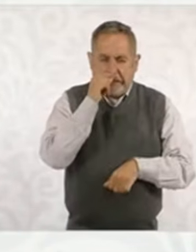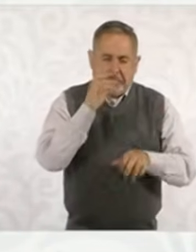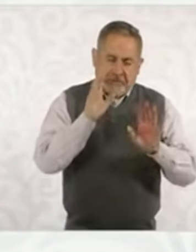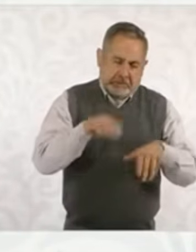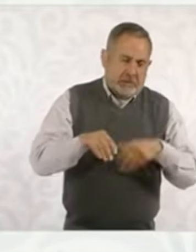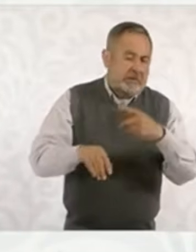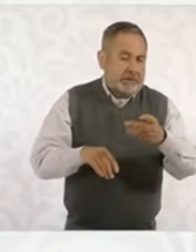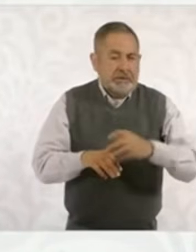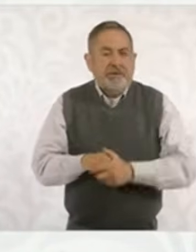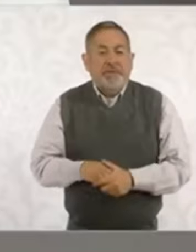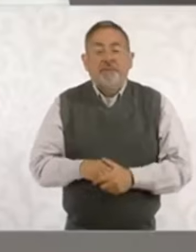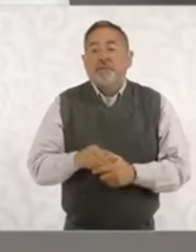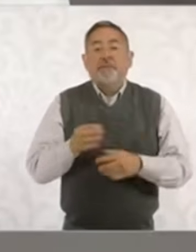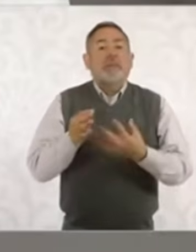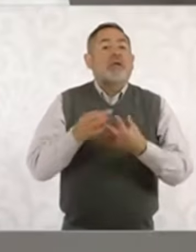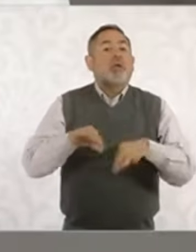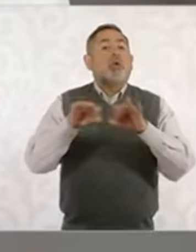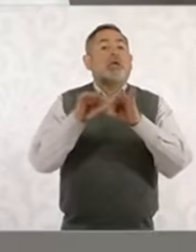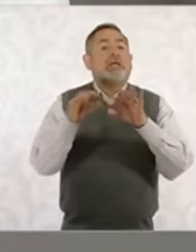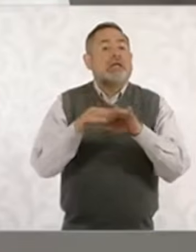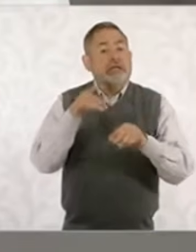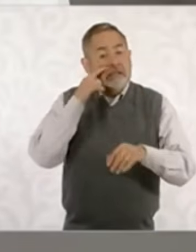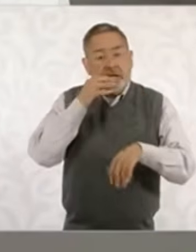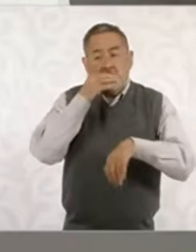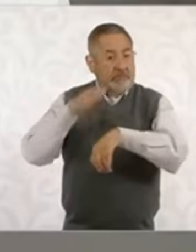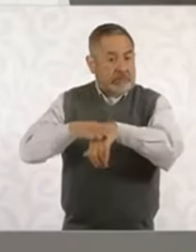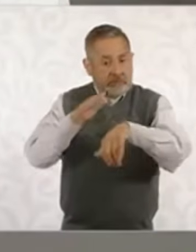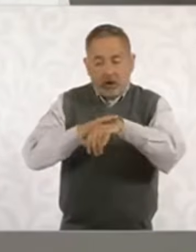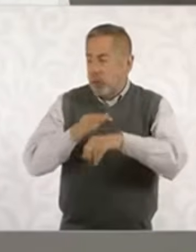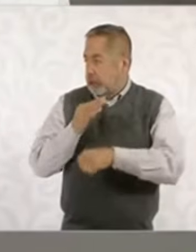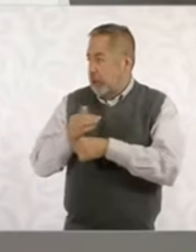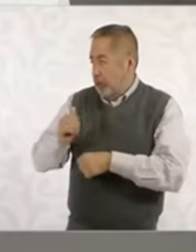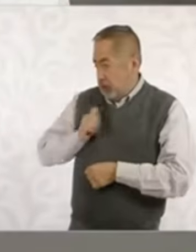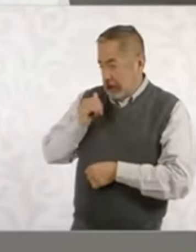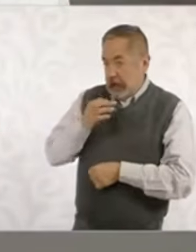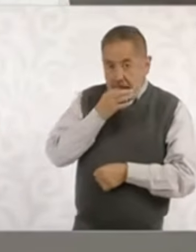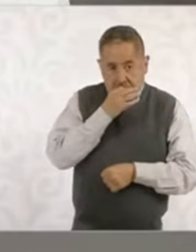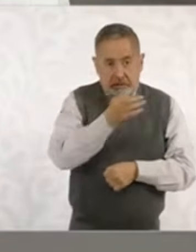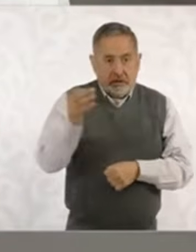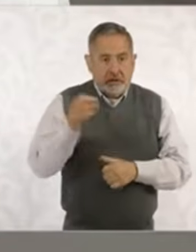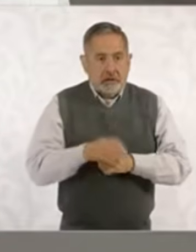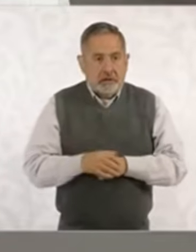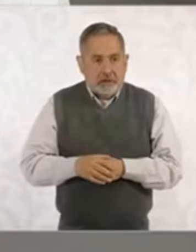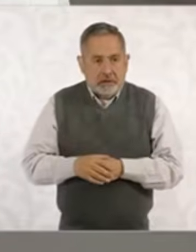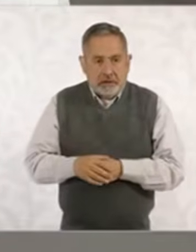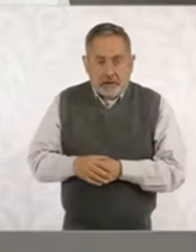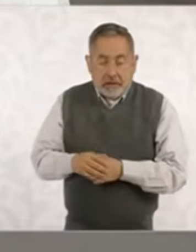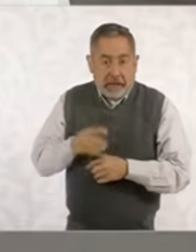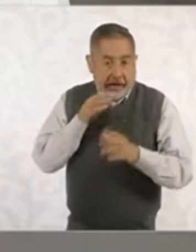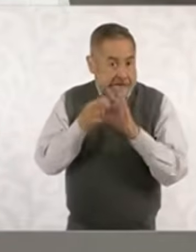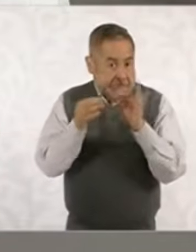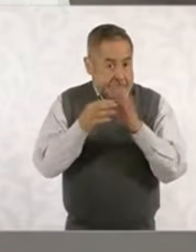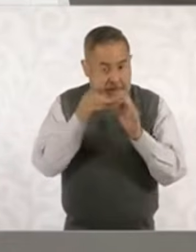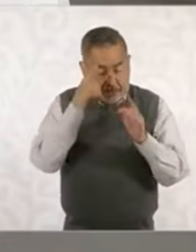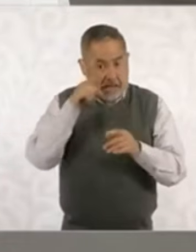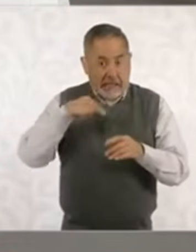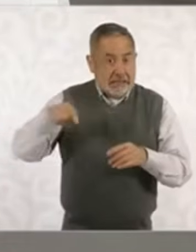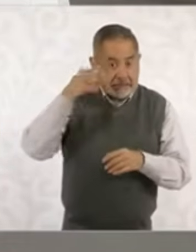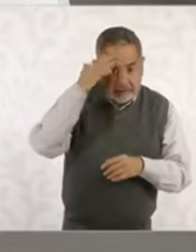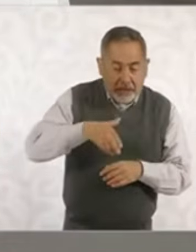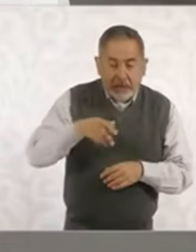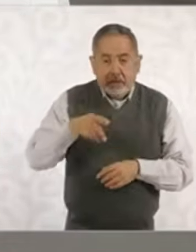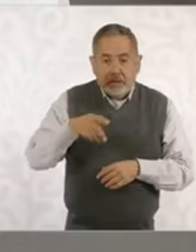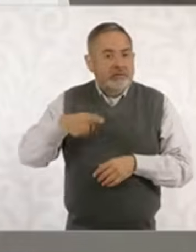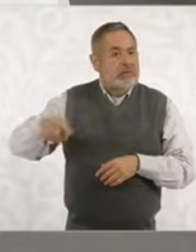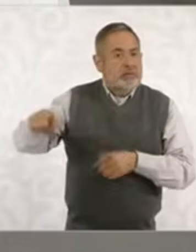y es muy importante que la gente sepa, y voy a aprovechar porque no siempre se tiene esta oportunidad, para que los